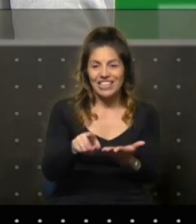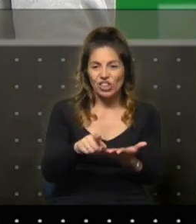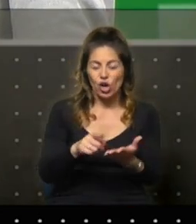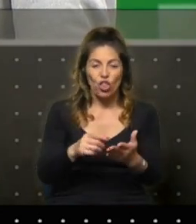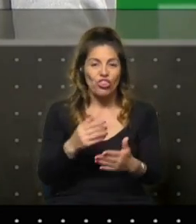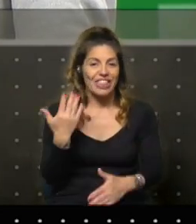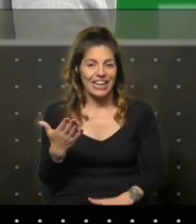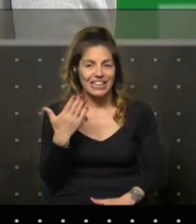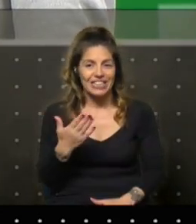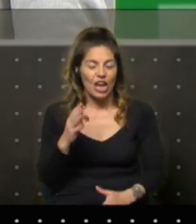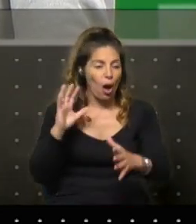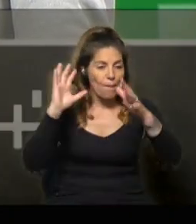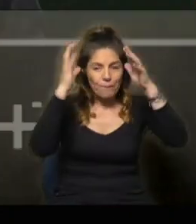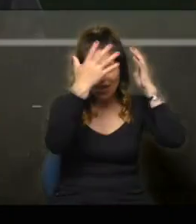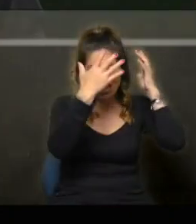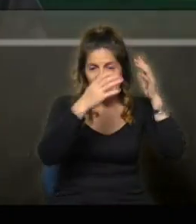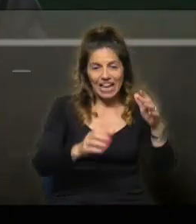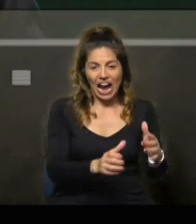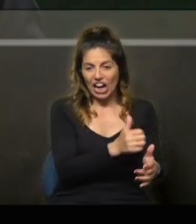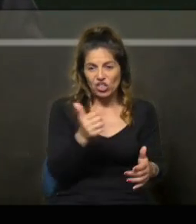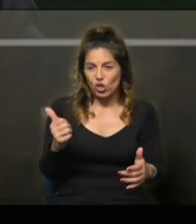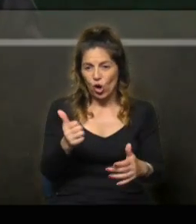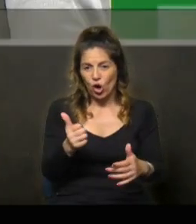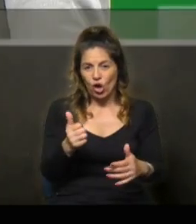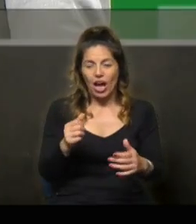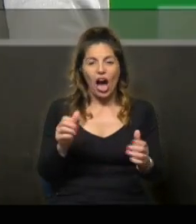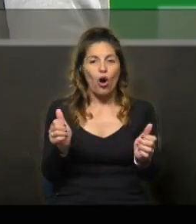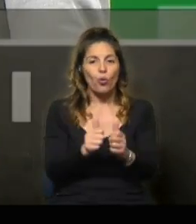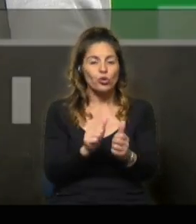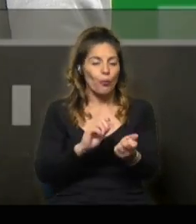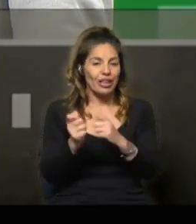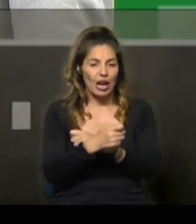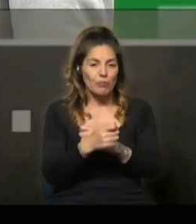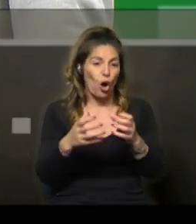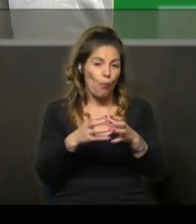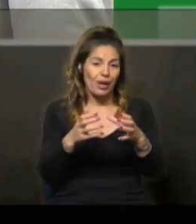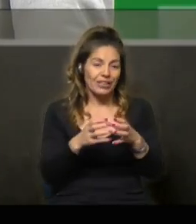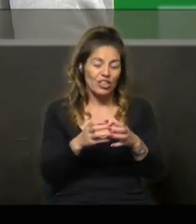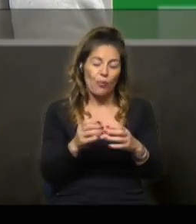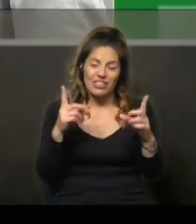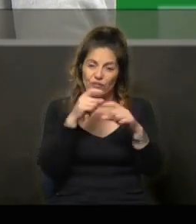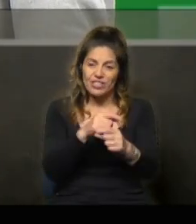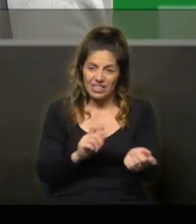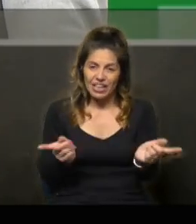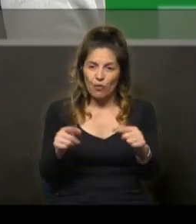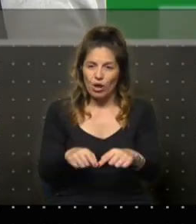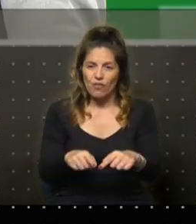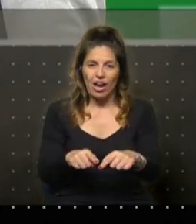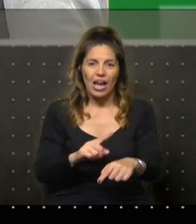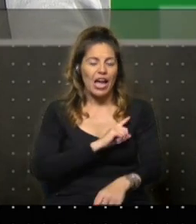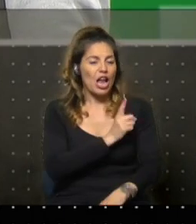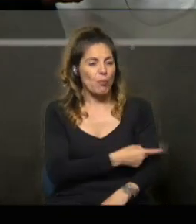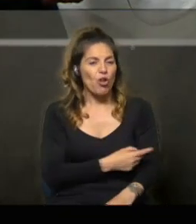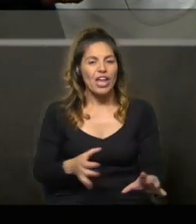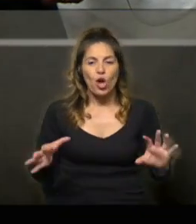mi ley se llevó puesto a Juntos por el cambio Es decir a un partido entero que va a ser muy difícil que se recomponga el poder en general vuelve a